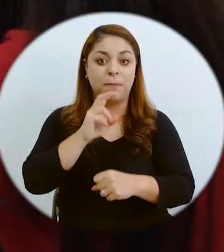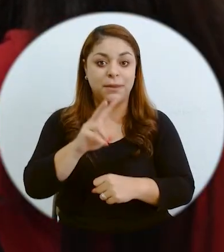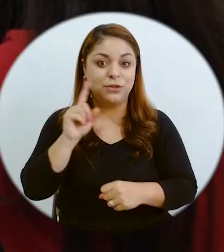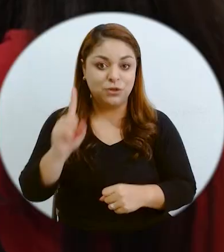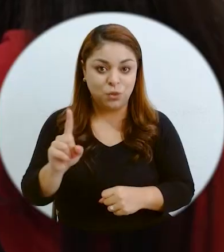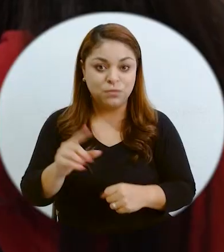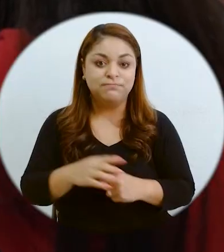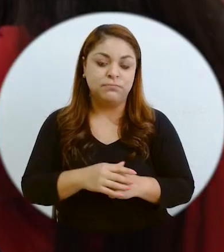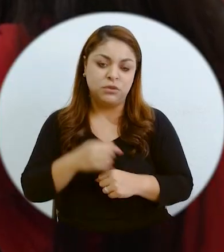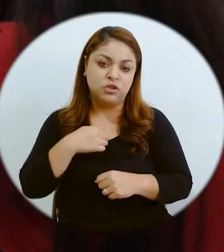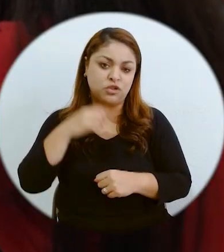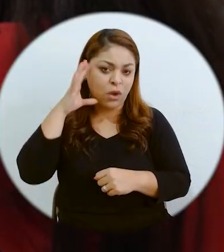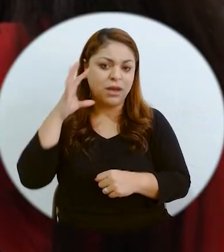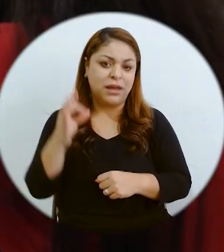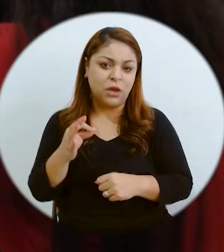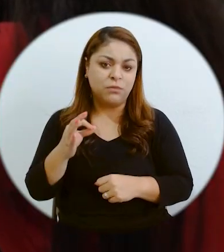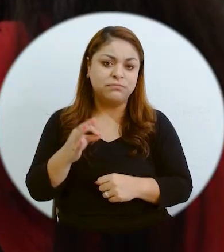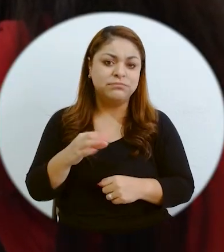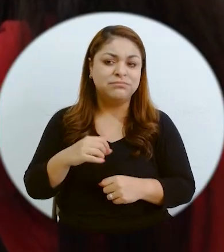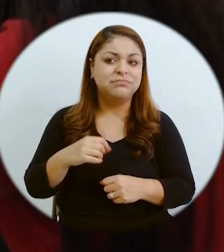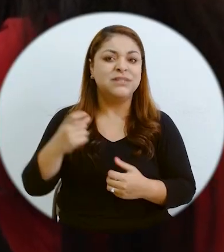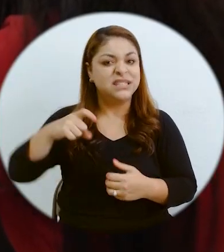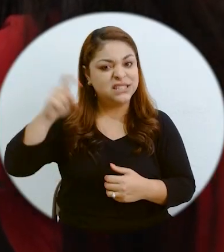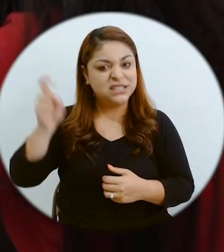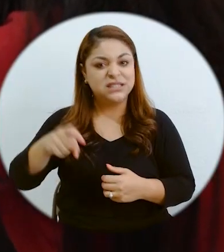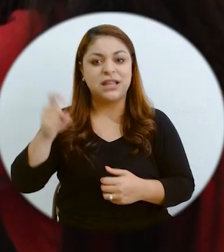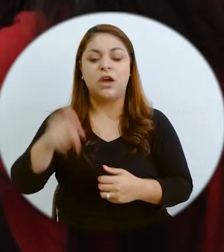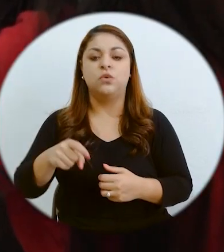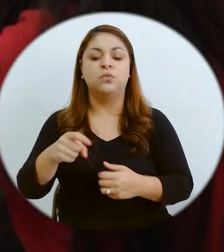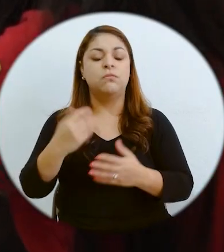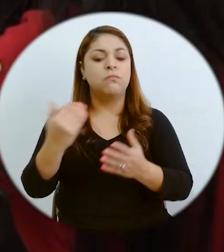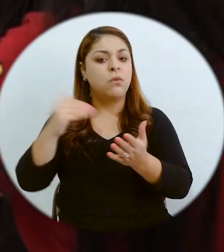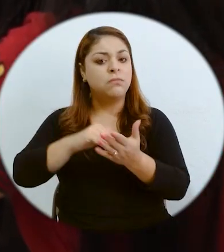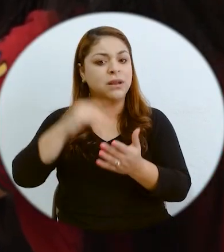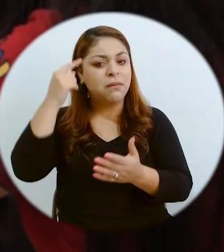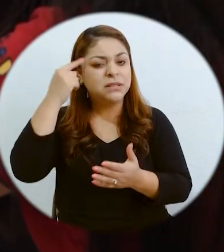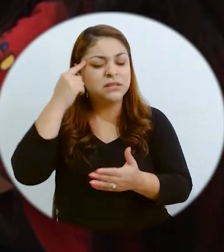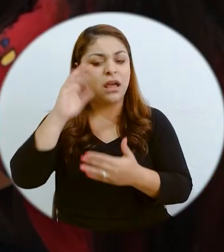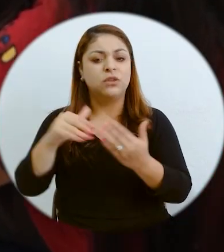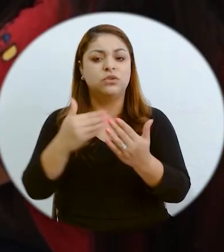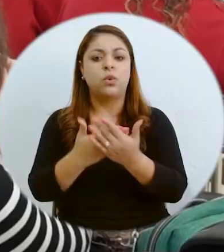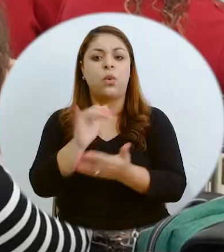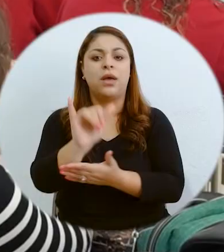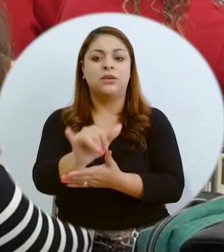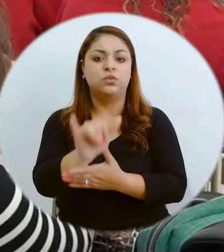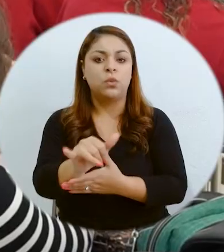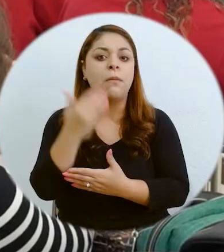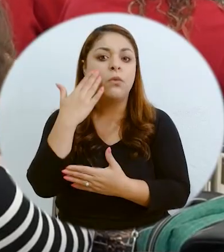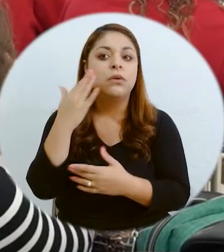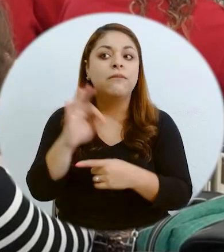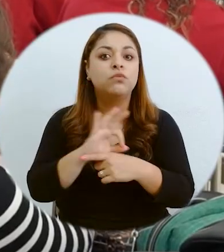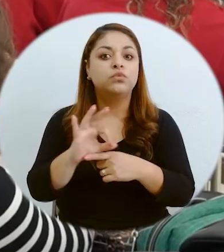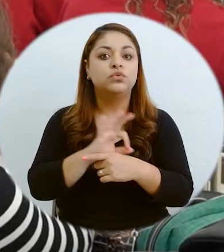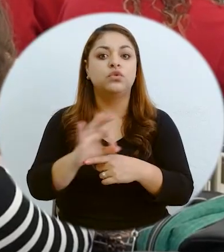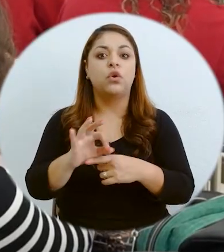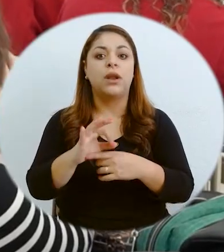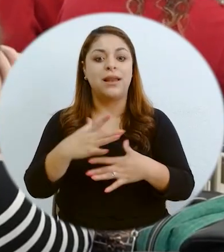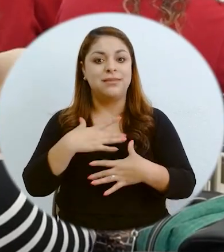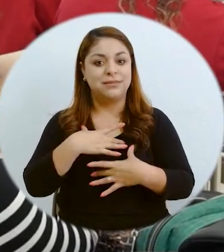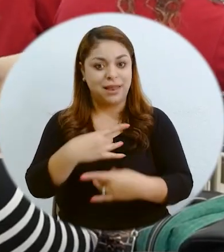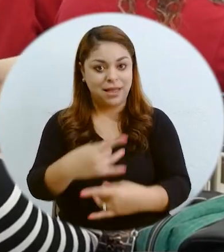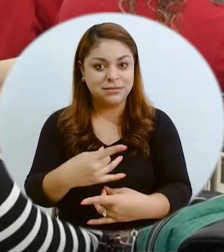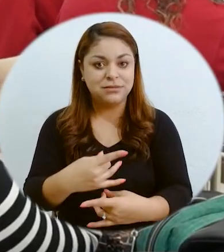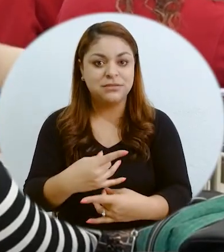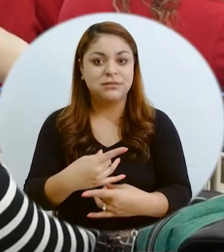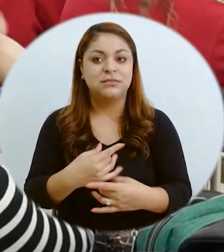XXI justamente. Entonces yo creo que sería necesario replantearse todo esto, pero en función del interés no solo